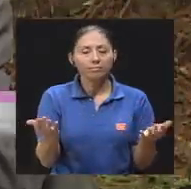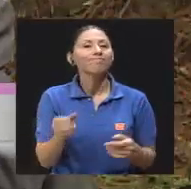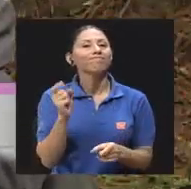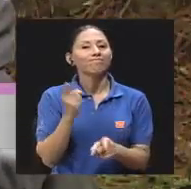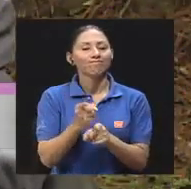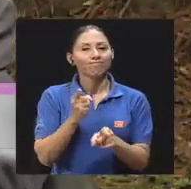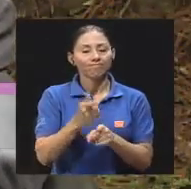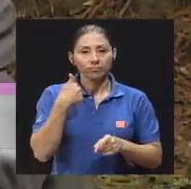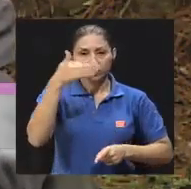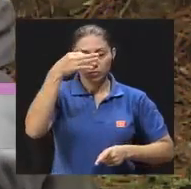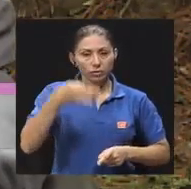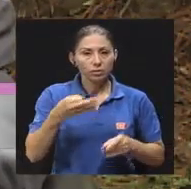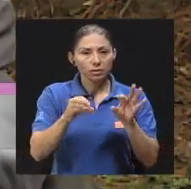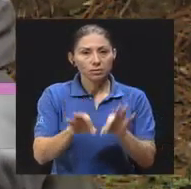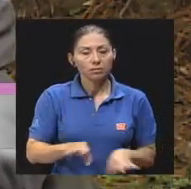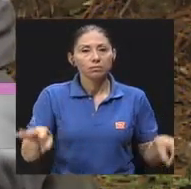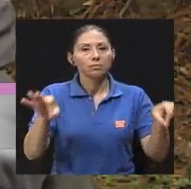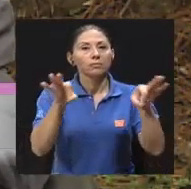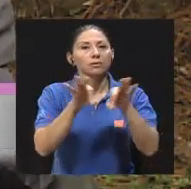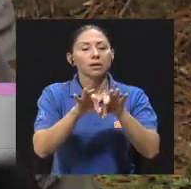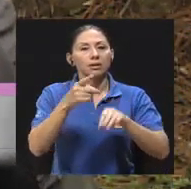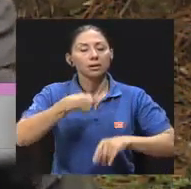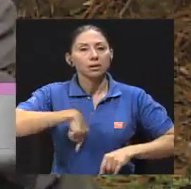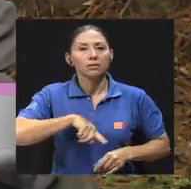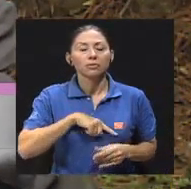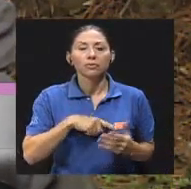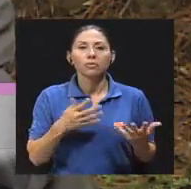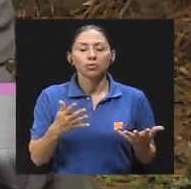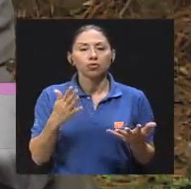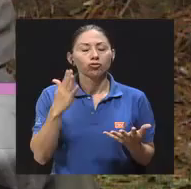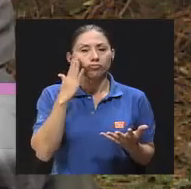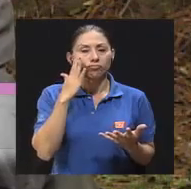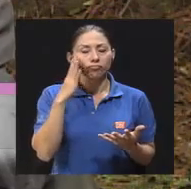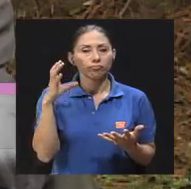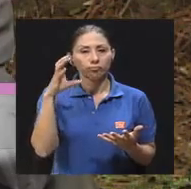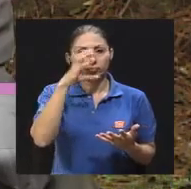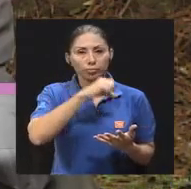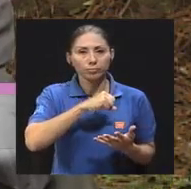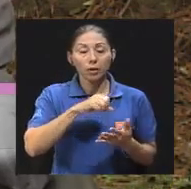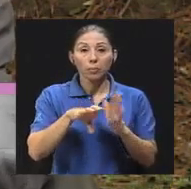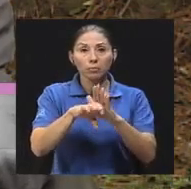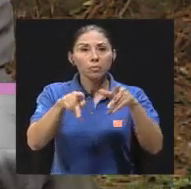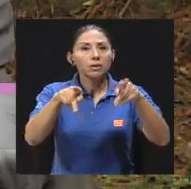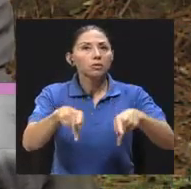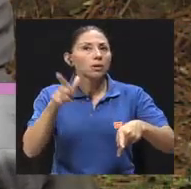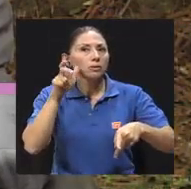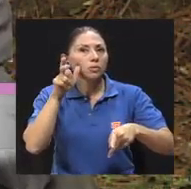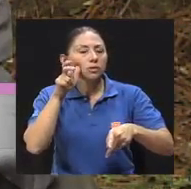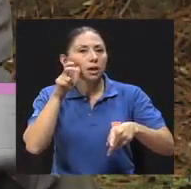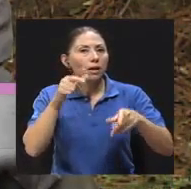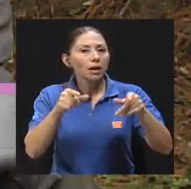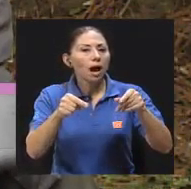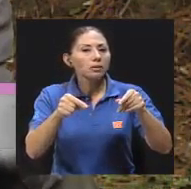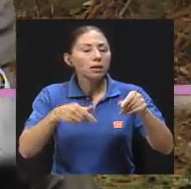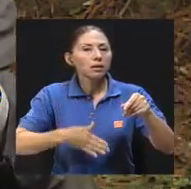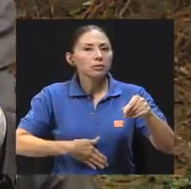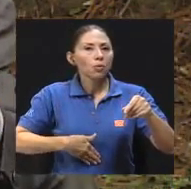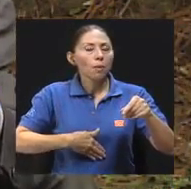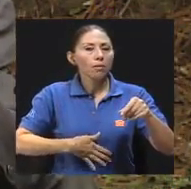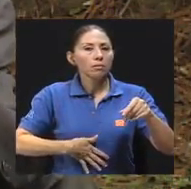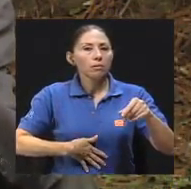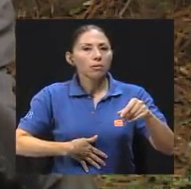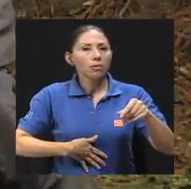Correcto. Yo creo que es importante también localizarnos, porque cuando las personas escuchan cáncer